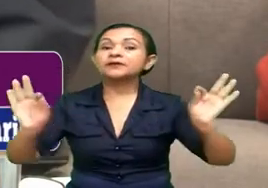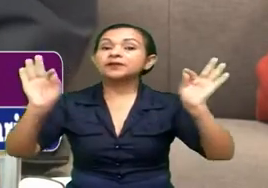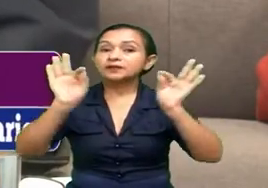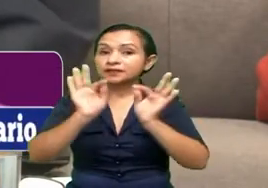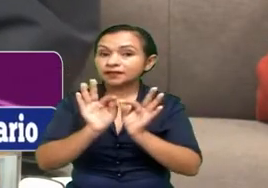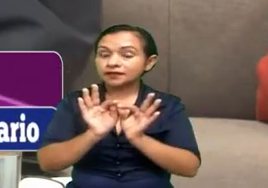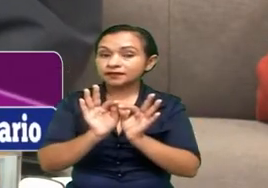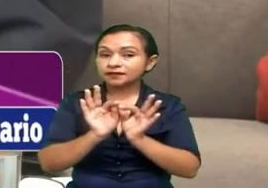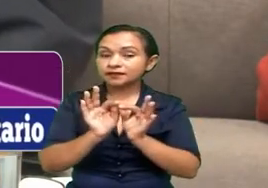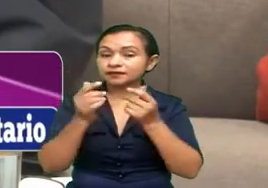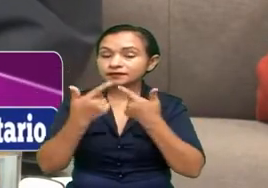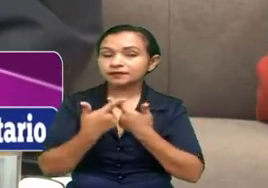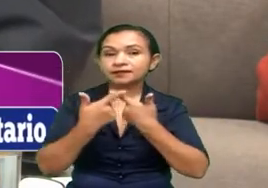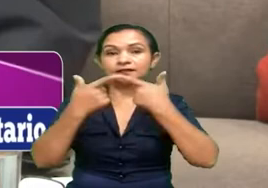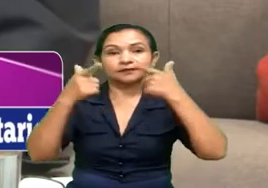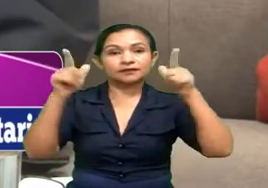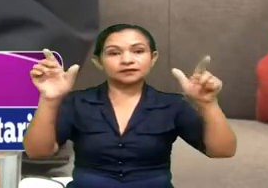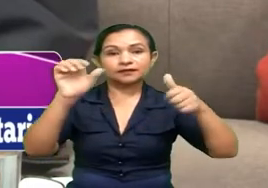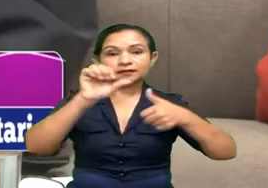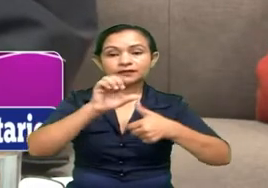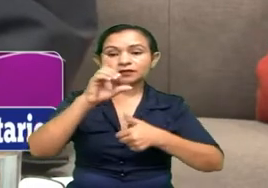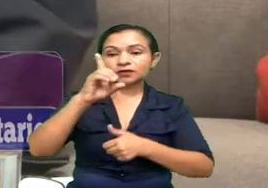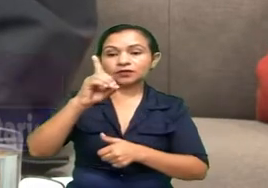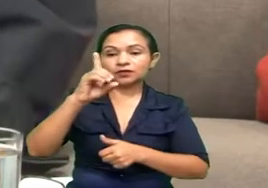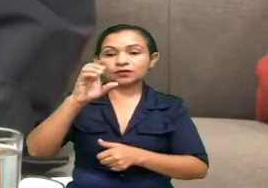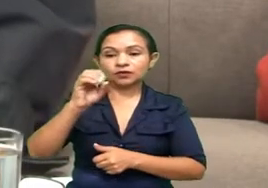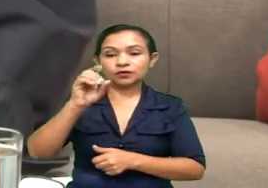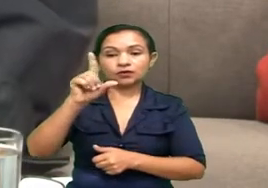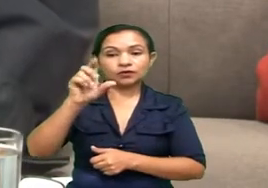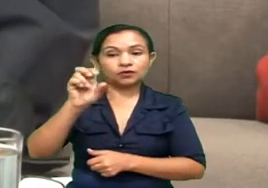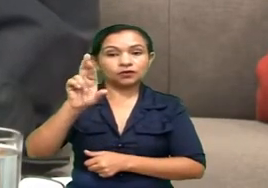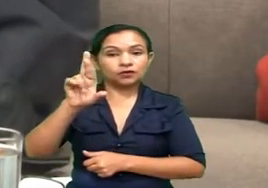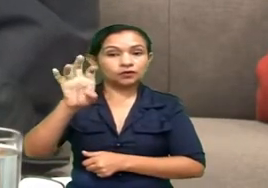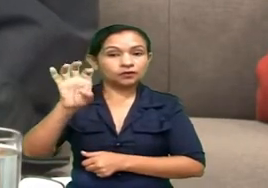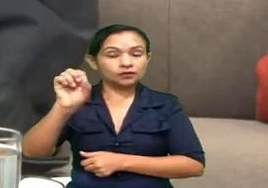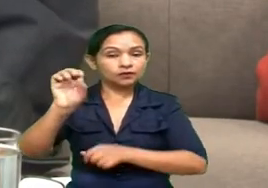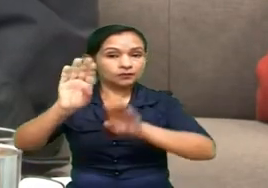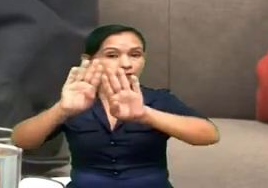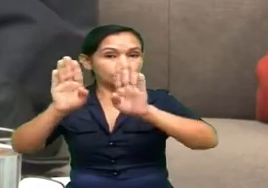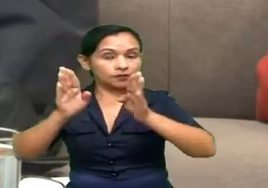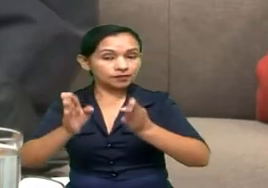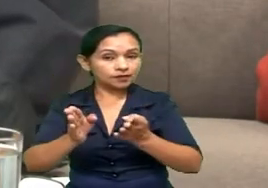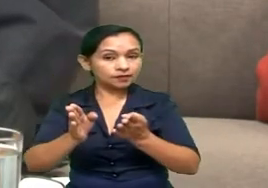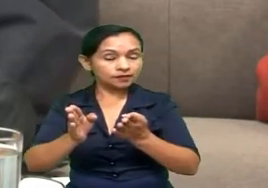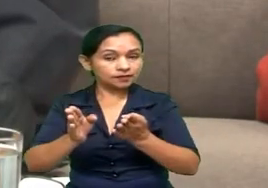del proceso de independencia, uh-huh. Dolores Bedoya, uh-huh. Que esta señora,